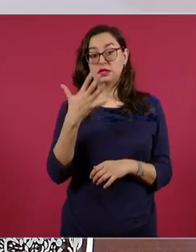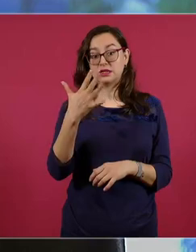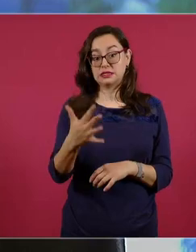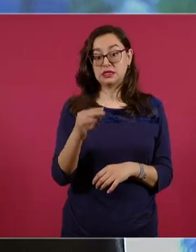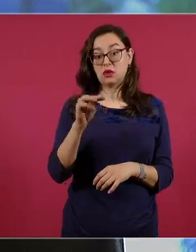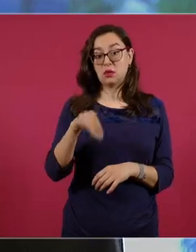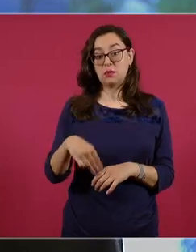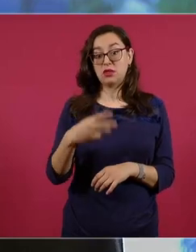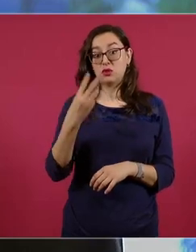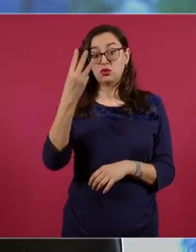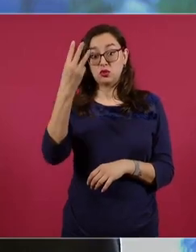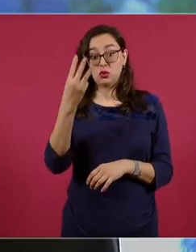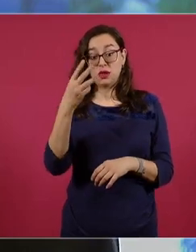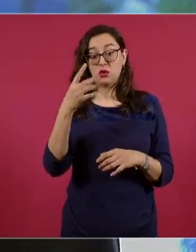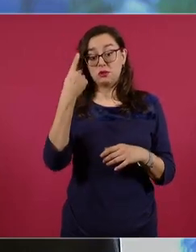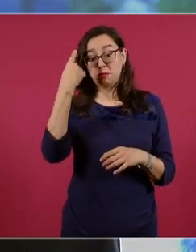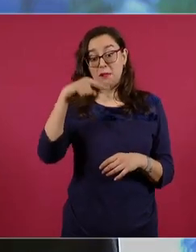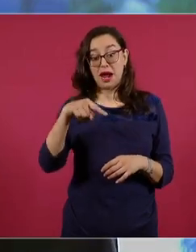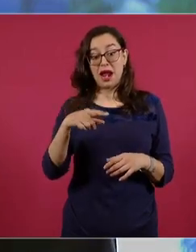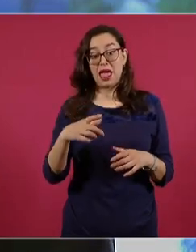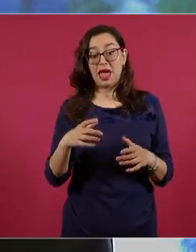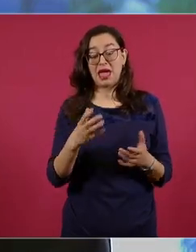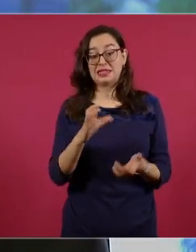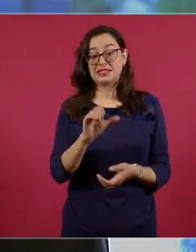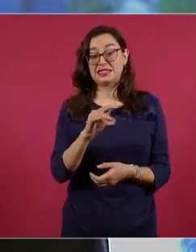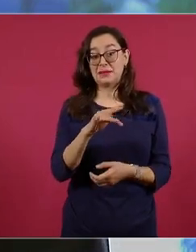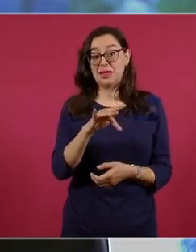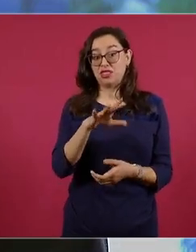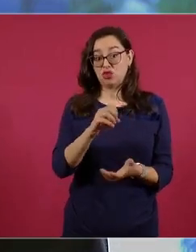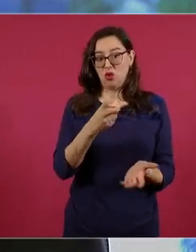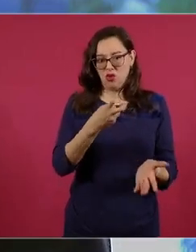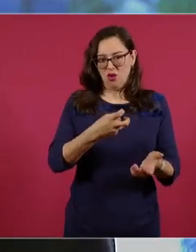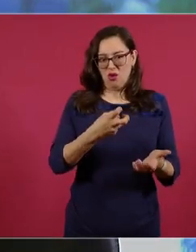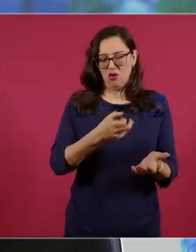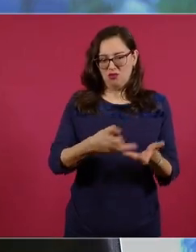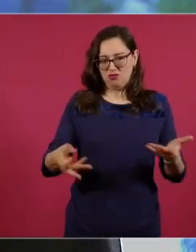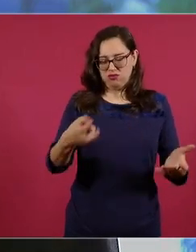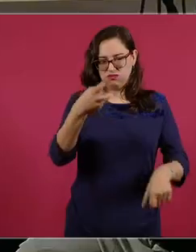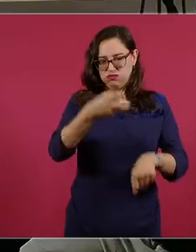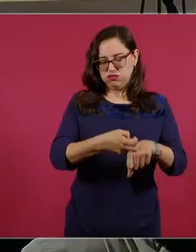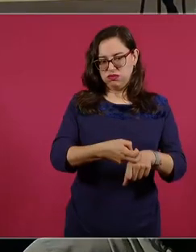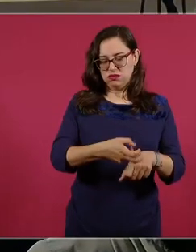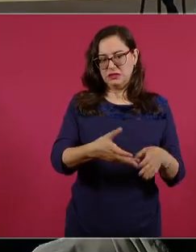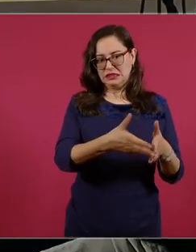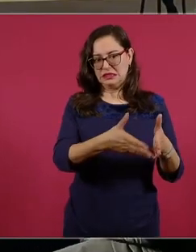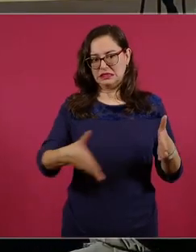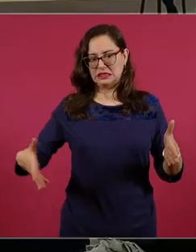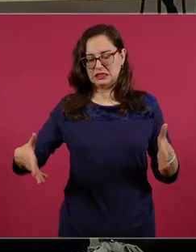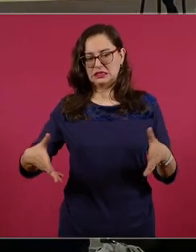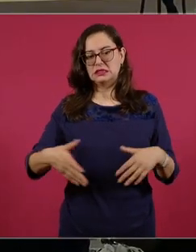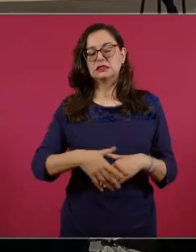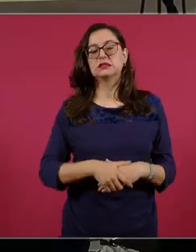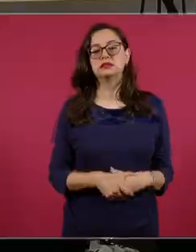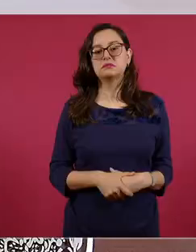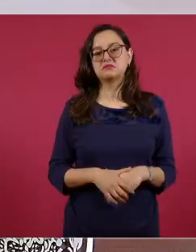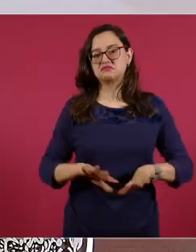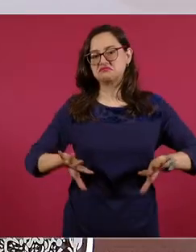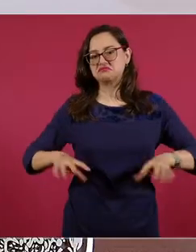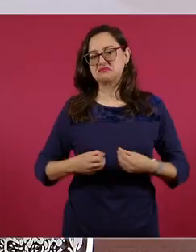instalaron 663 piezas de cajones para drenaje transversal. Solamente en esta línea hemos generado de manera en